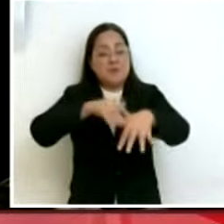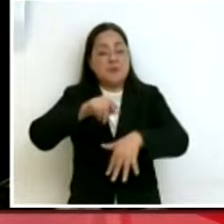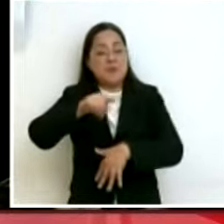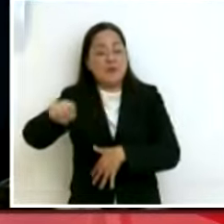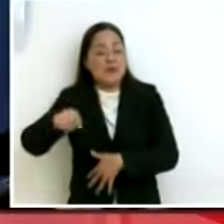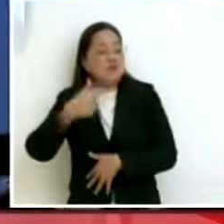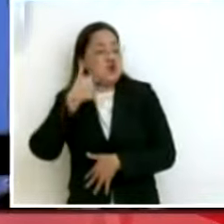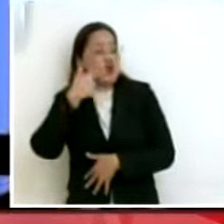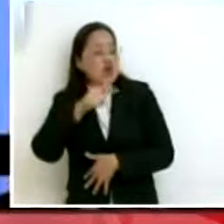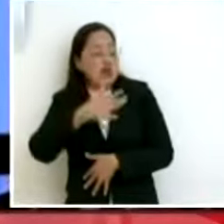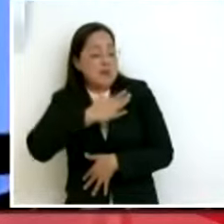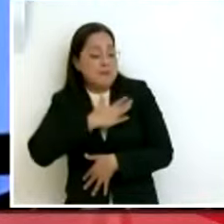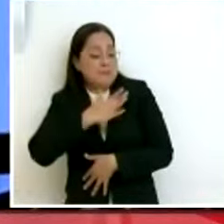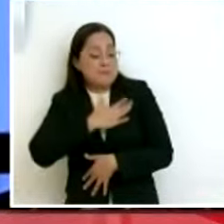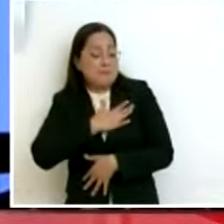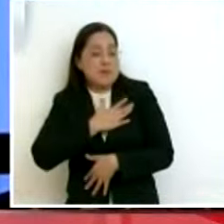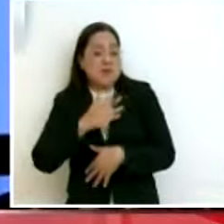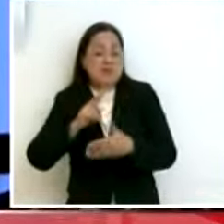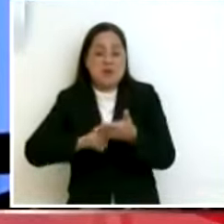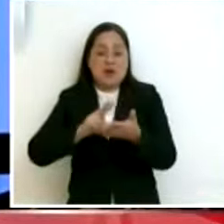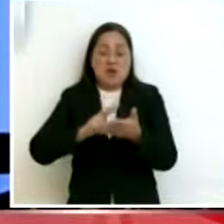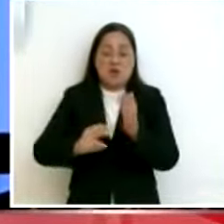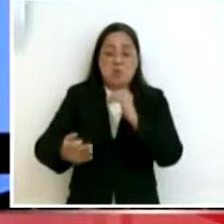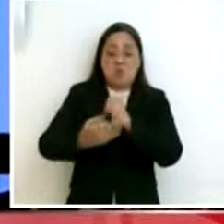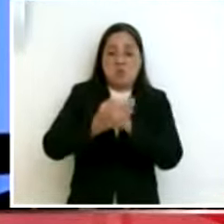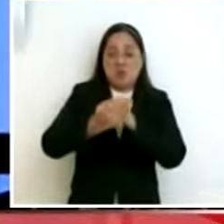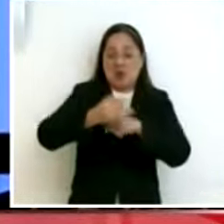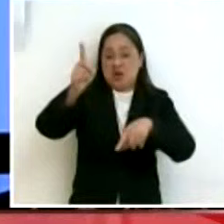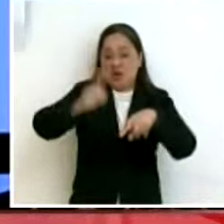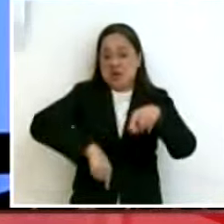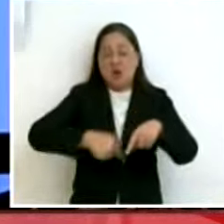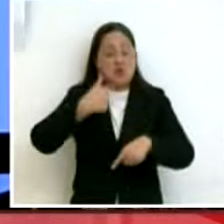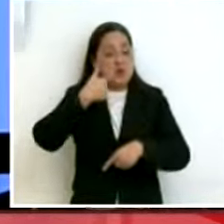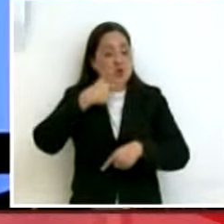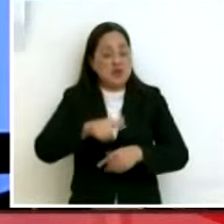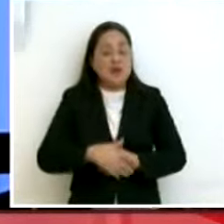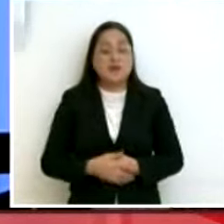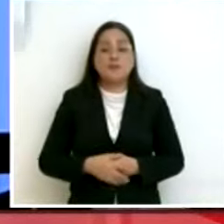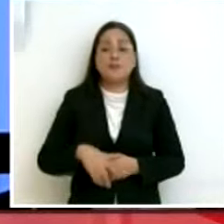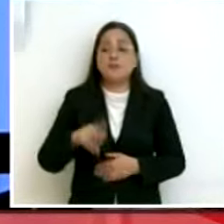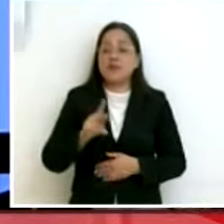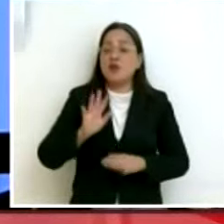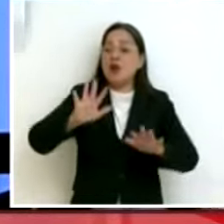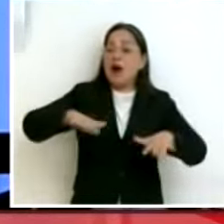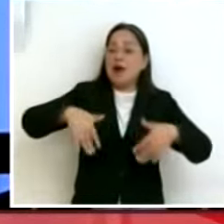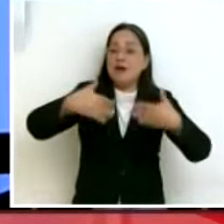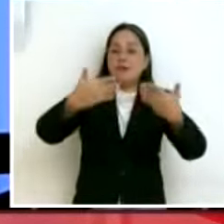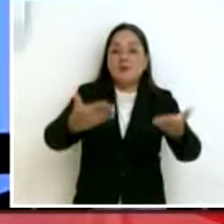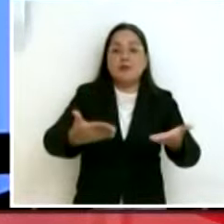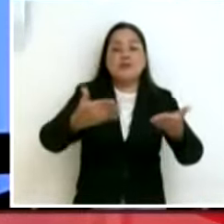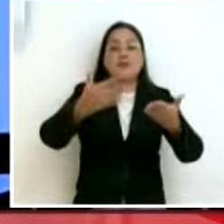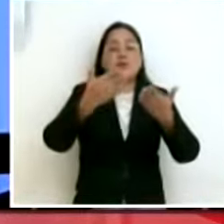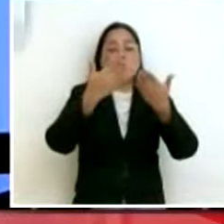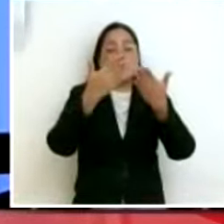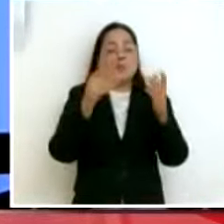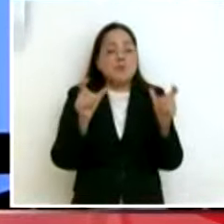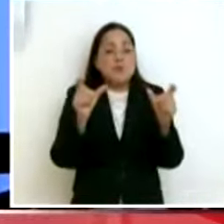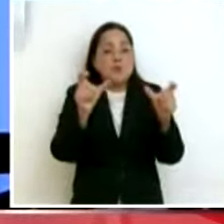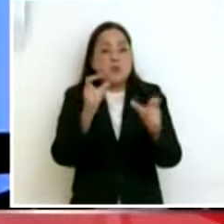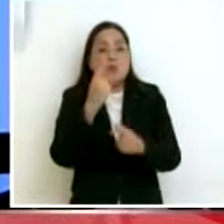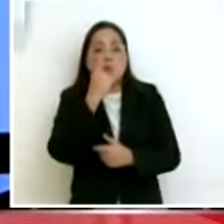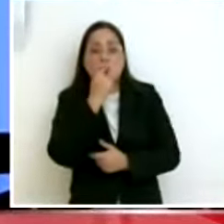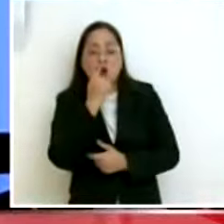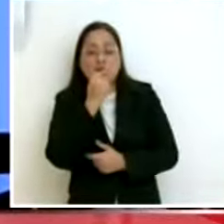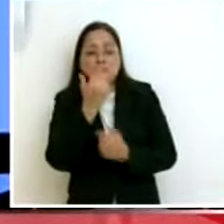sus privilegios. Y saben, no se encontraron a ningún policía deteniéndolos en